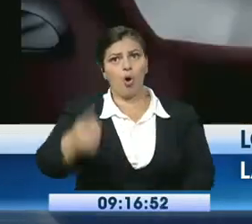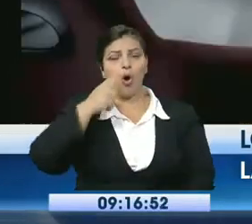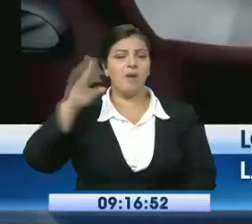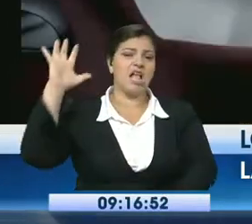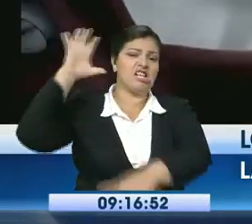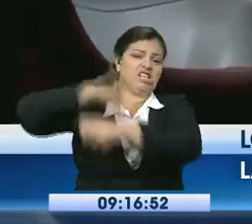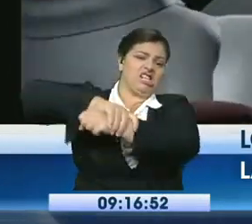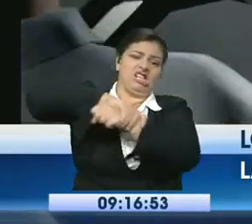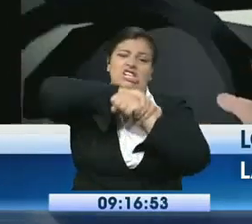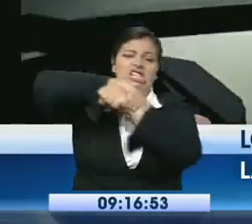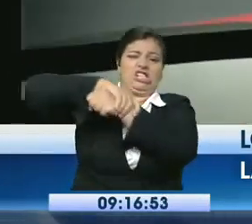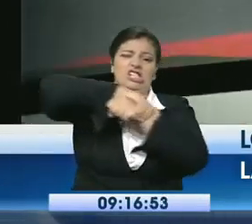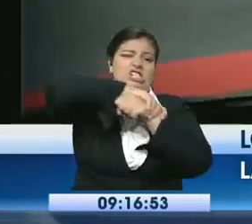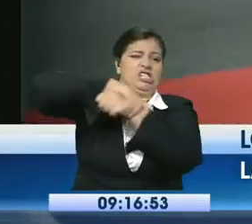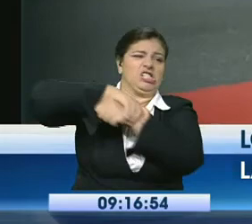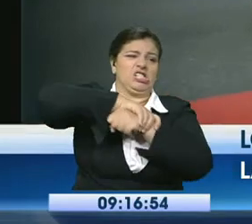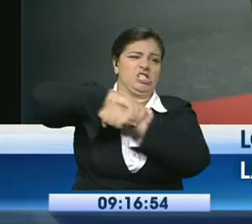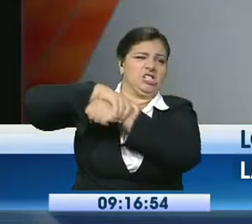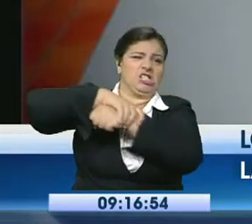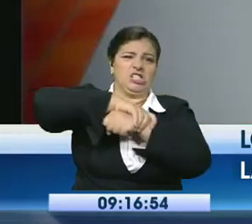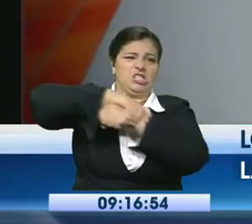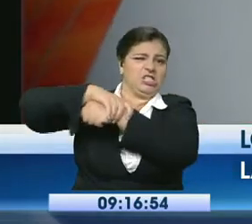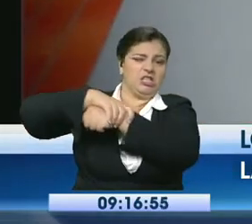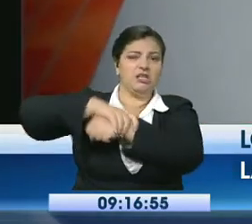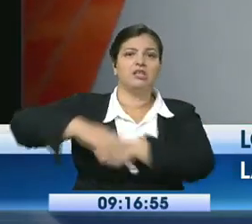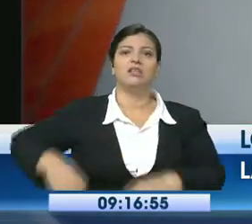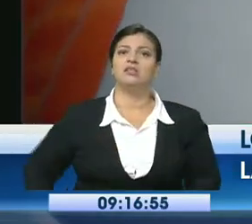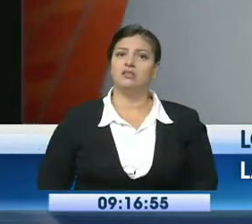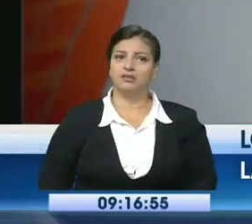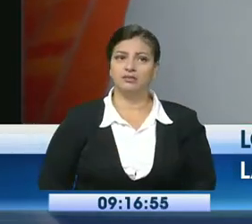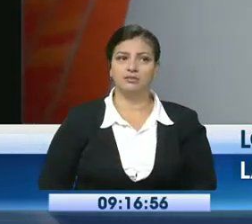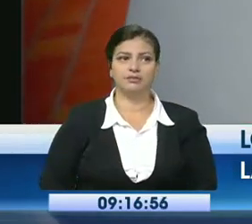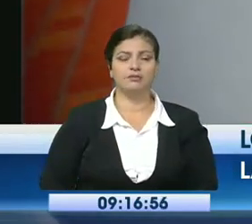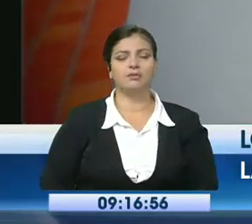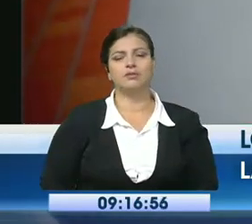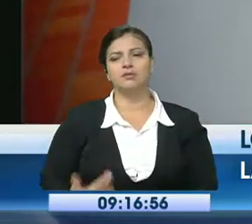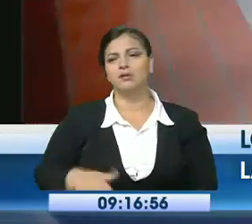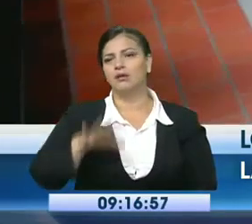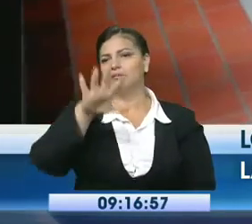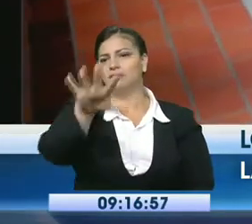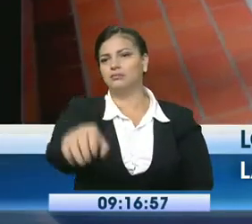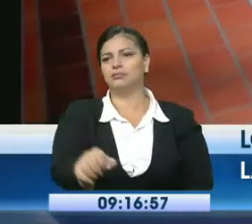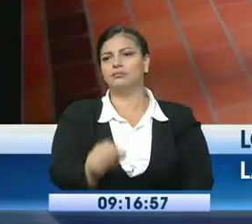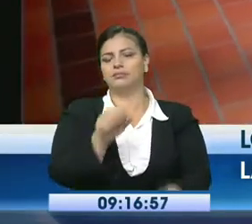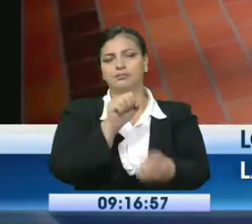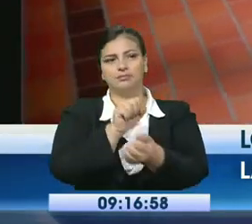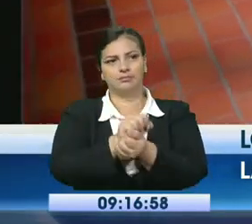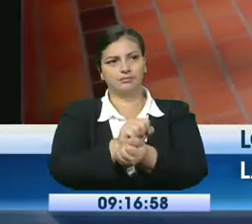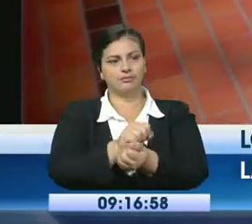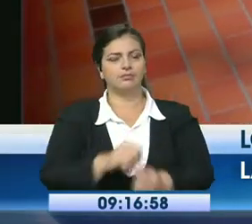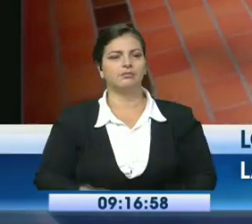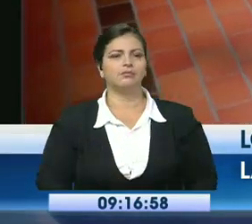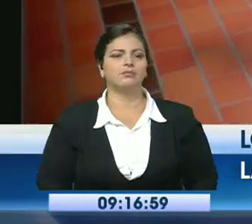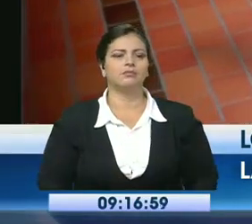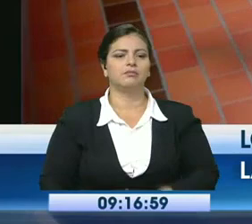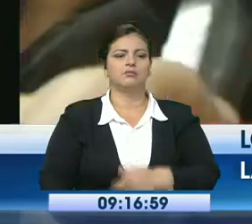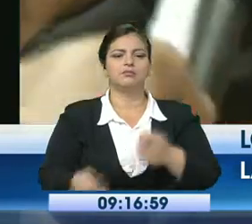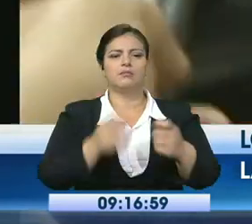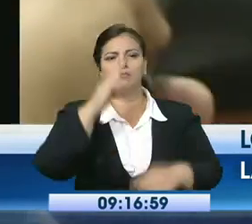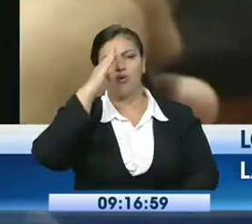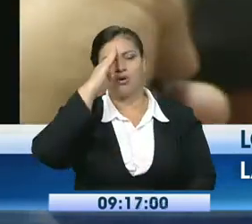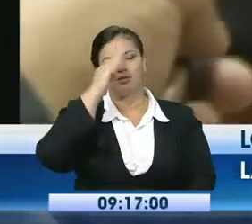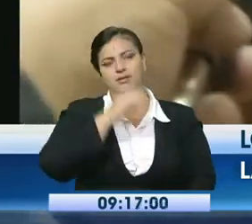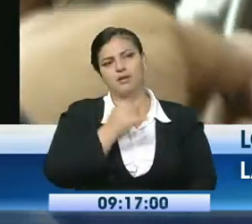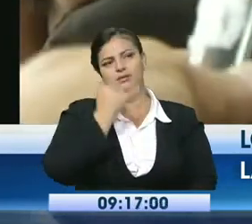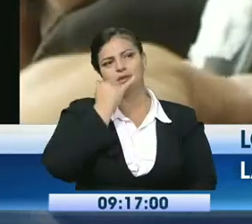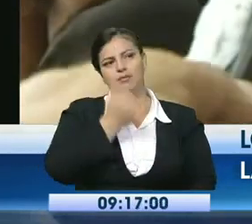muñeca. Entre ambos le cerraron el paso y pudieron capturarlo hasta que la policía tomó el respectivo procedimiento.